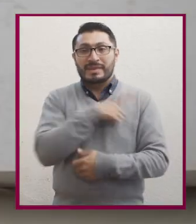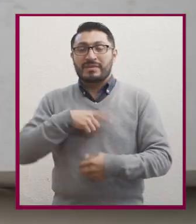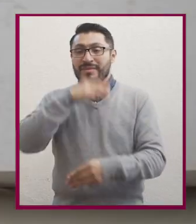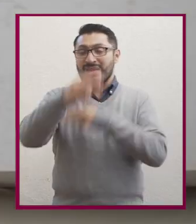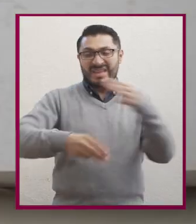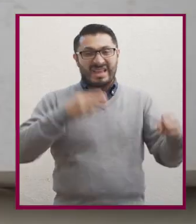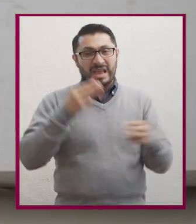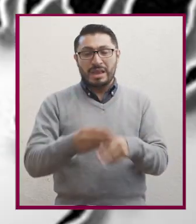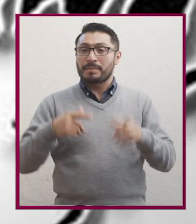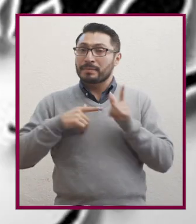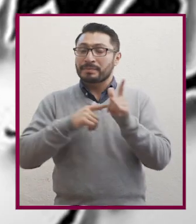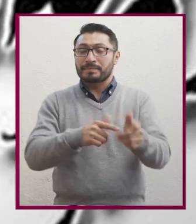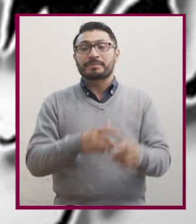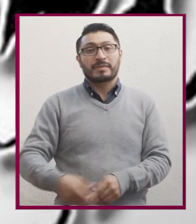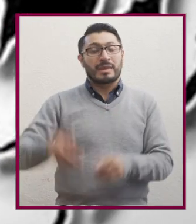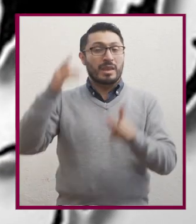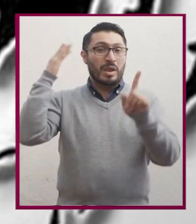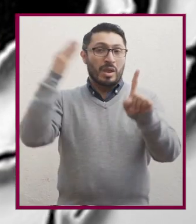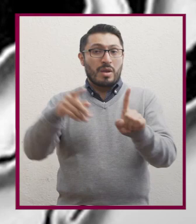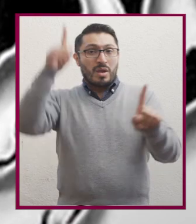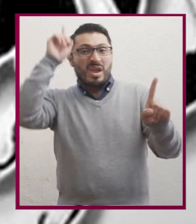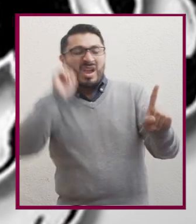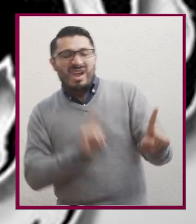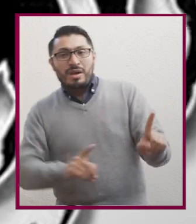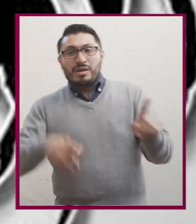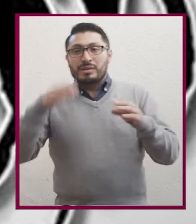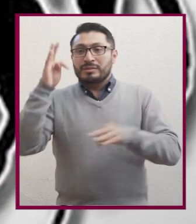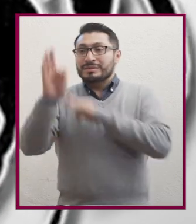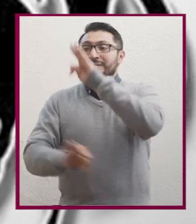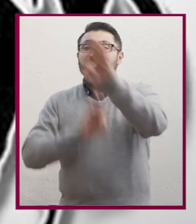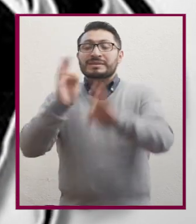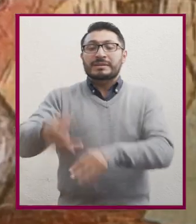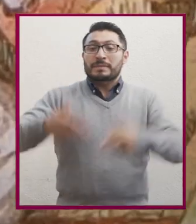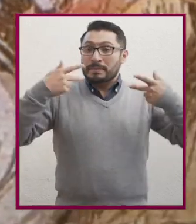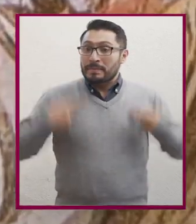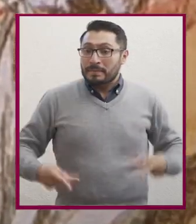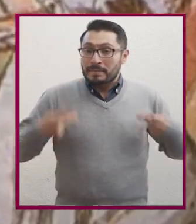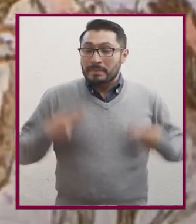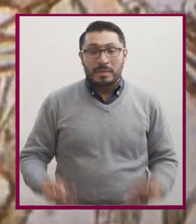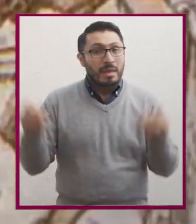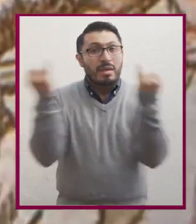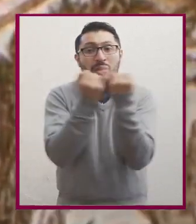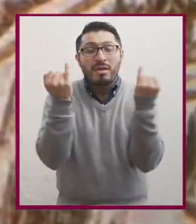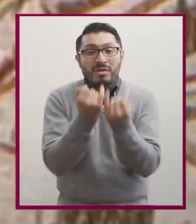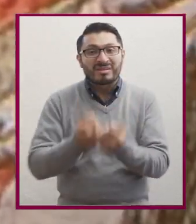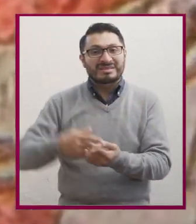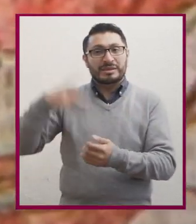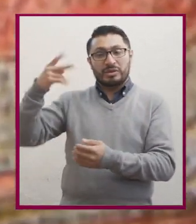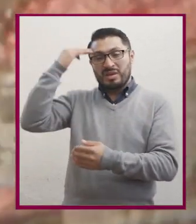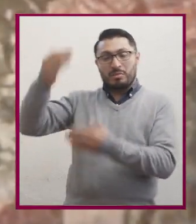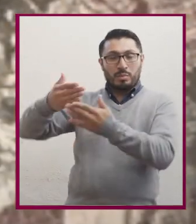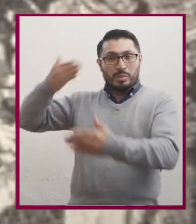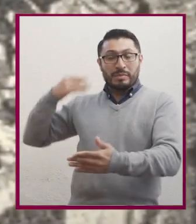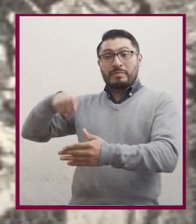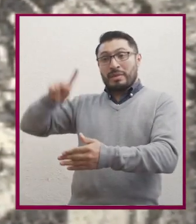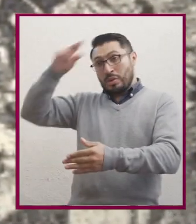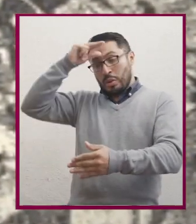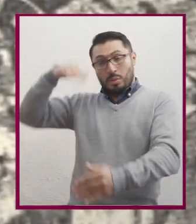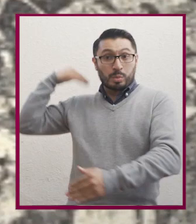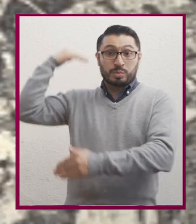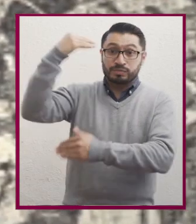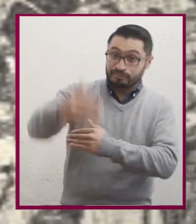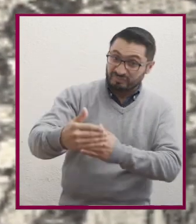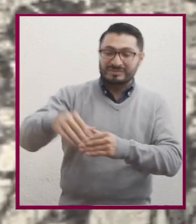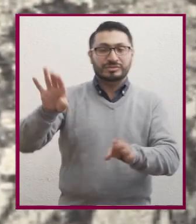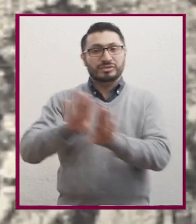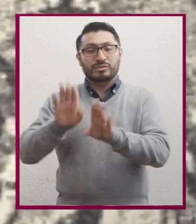mundo. Deseó que las mujeres fueran tratadas como seres humanos. Adelantada a su tiempo, de Gaugue no solo abogó